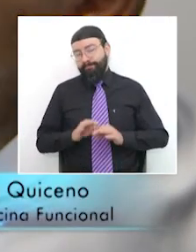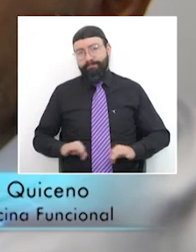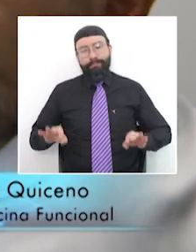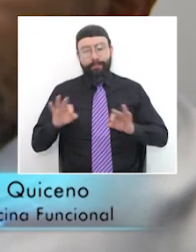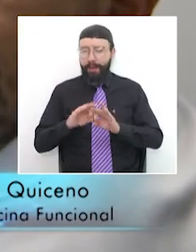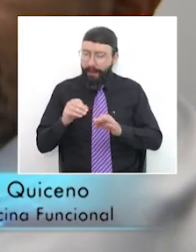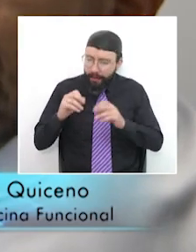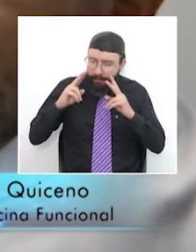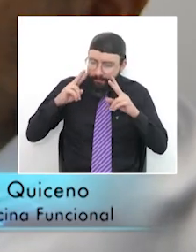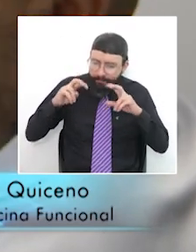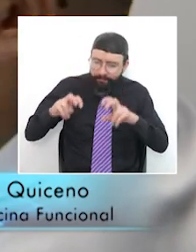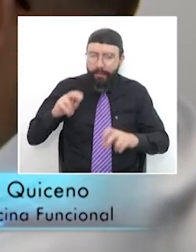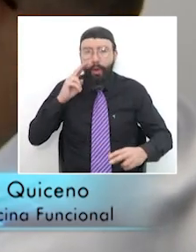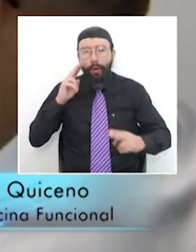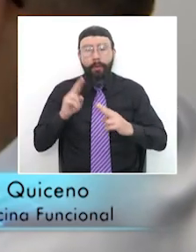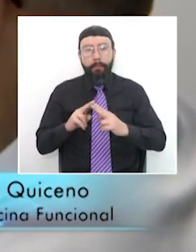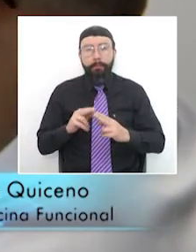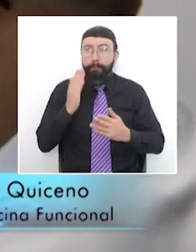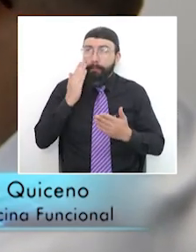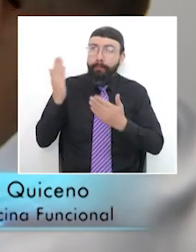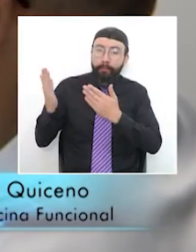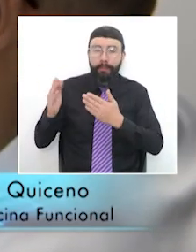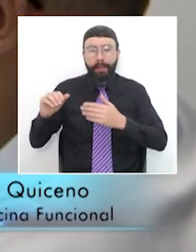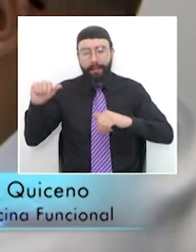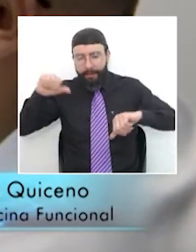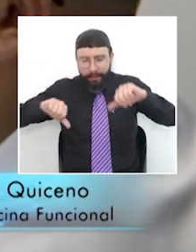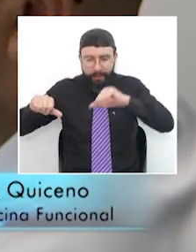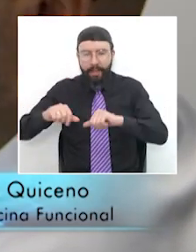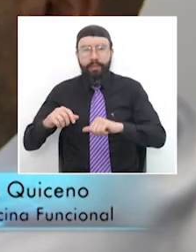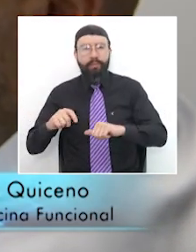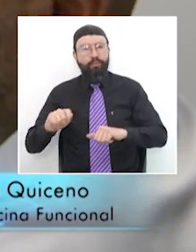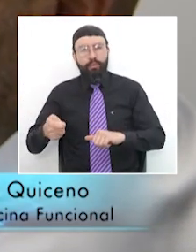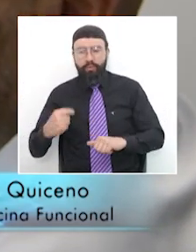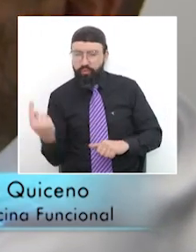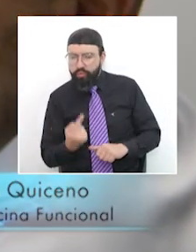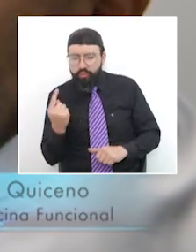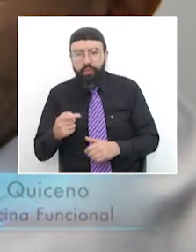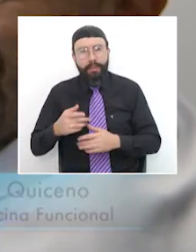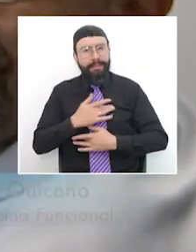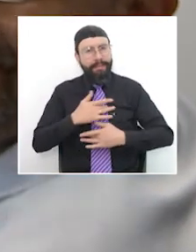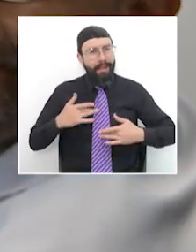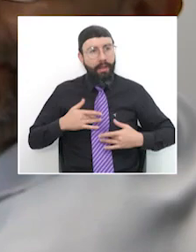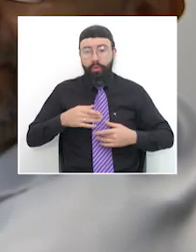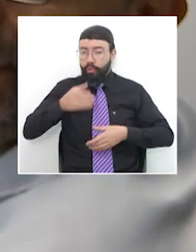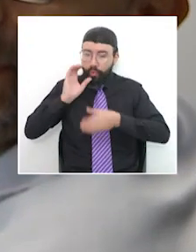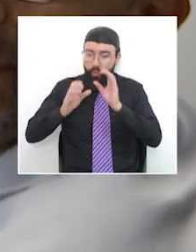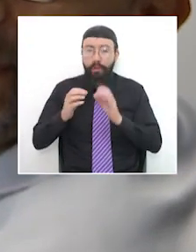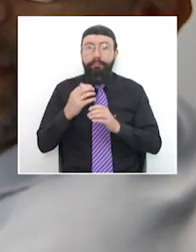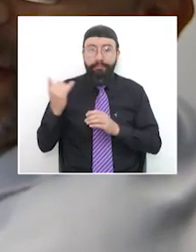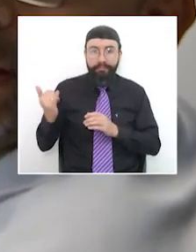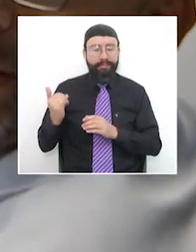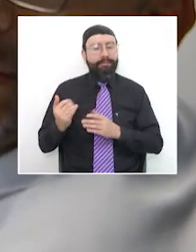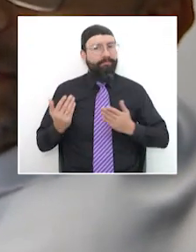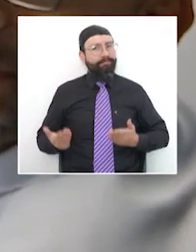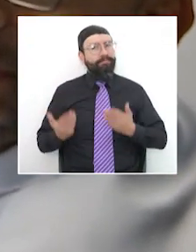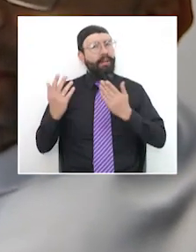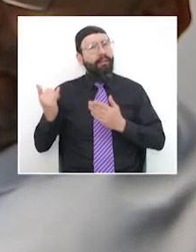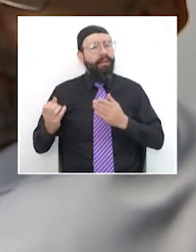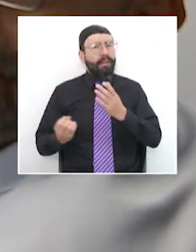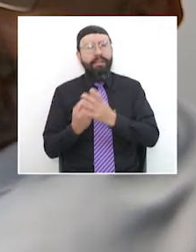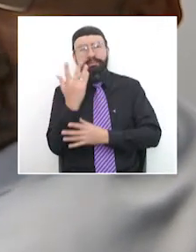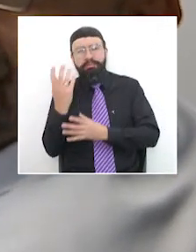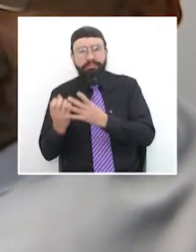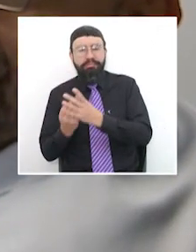un diagnóstico. Vamos a estas notas saludables, a todos estos batidos, a todas estas transformaciones que hemos hecho de la naturaleza